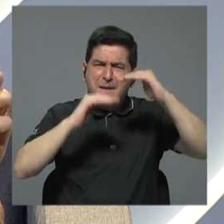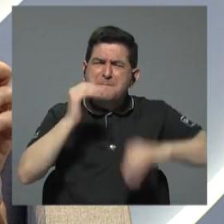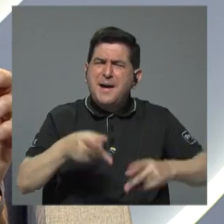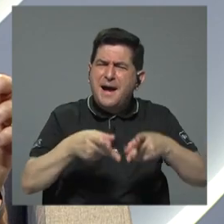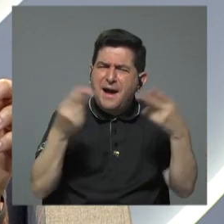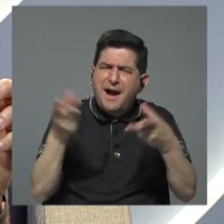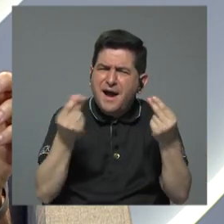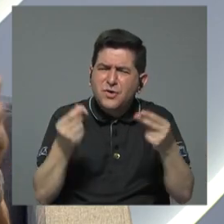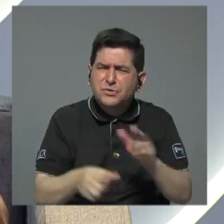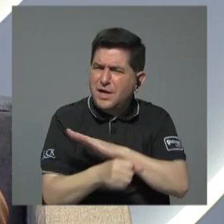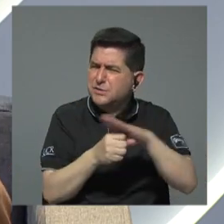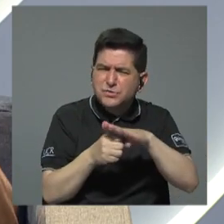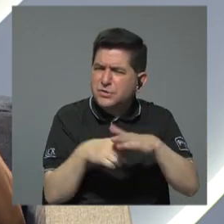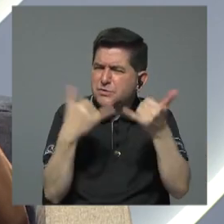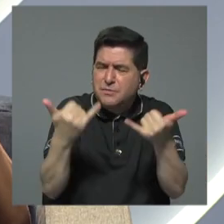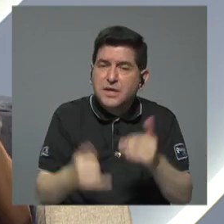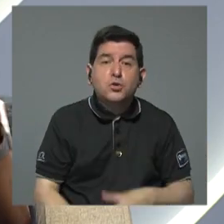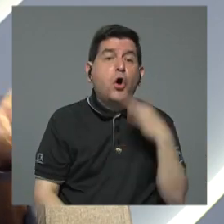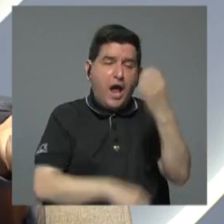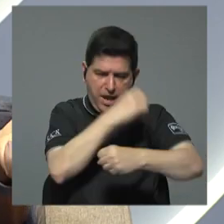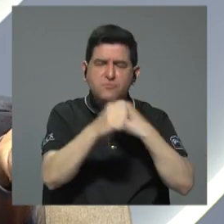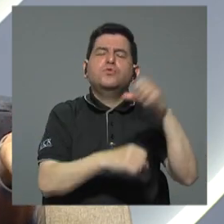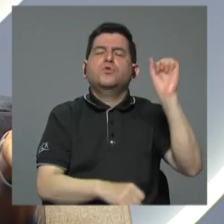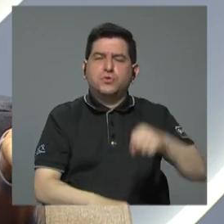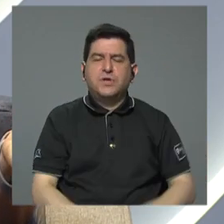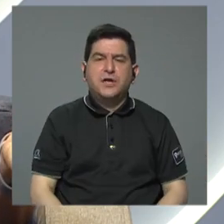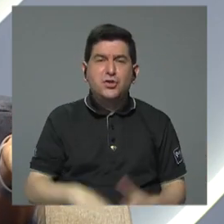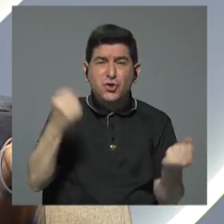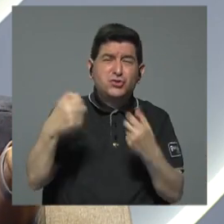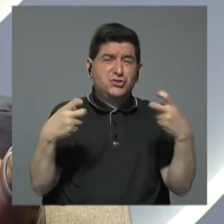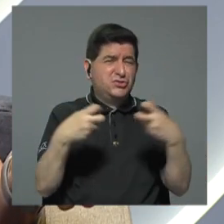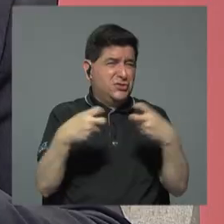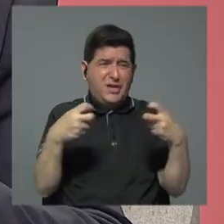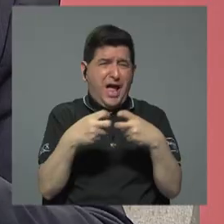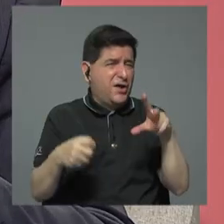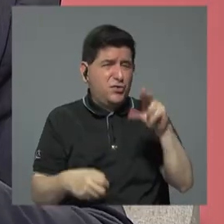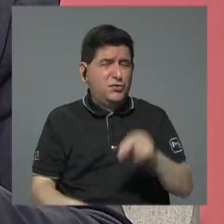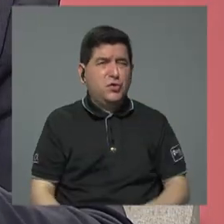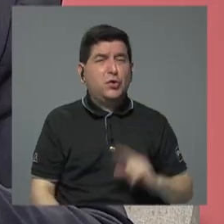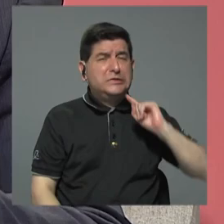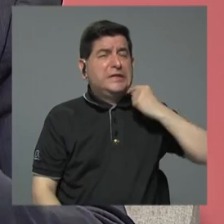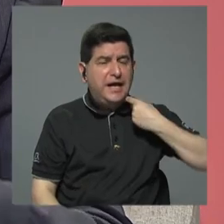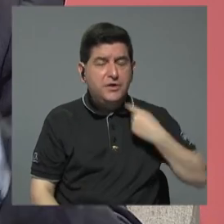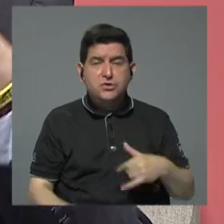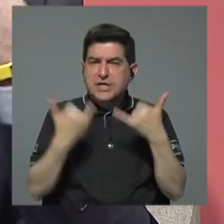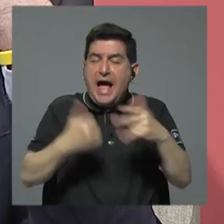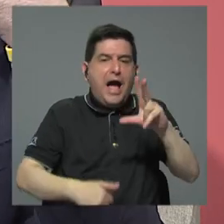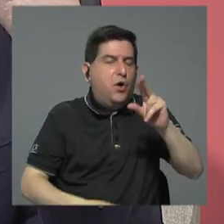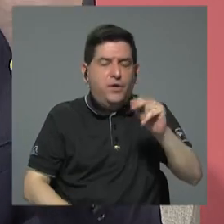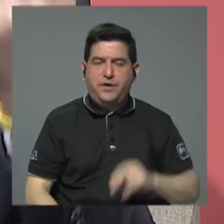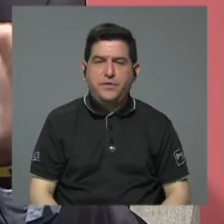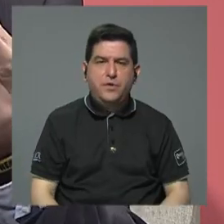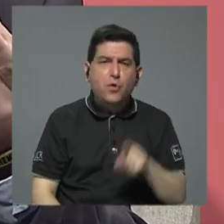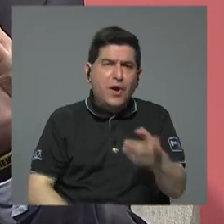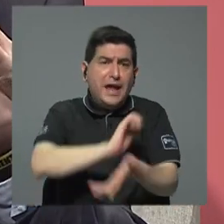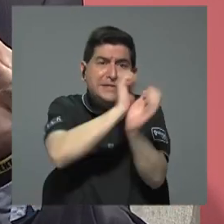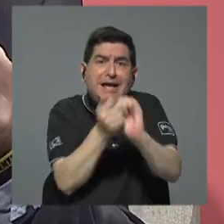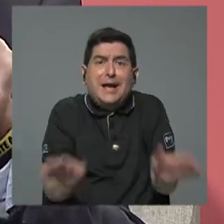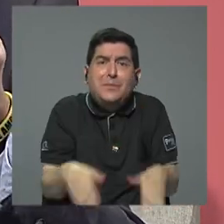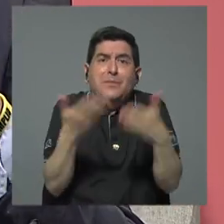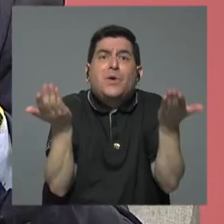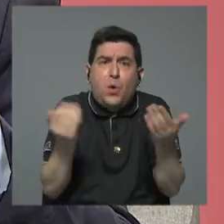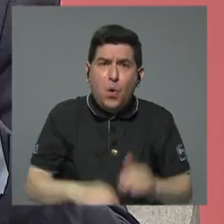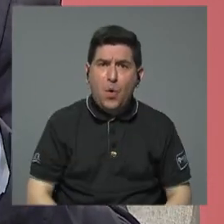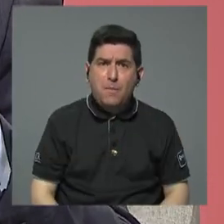suficientes todavía? Pero en los próximos años va a bajar. ¿Carros eléctricos todavía tienen no, un costo muy alto? Todavía no. Pero ¿cómo se hace ese salto